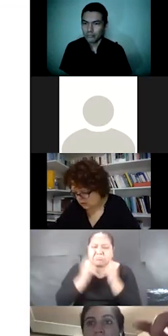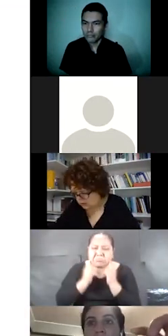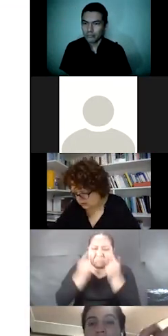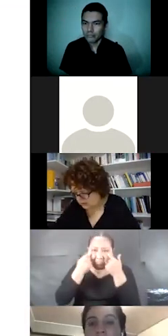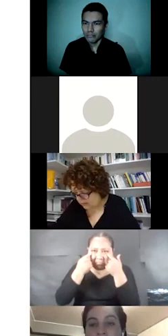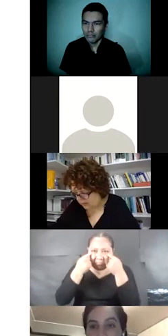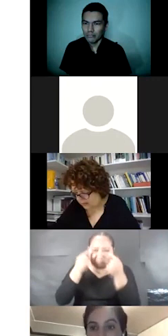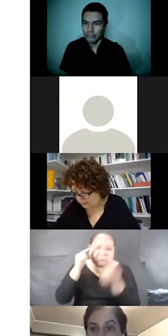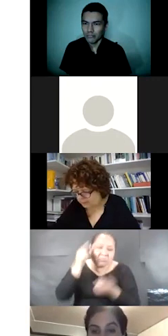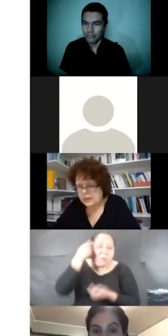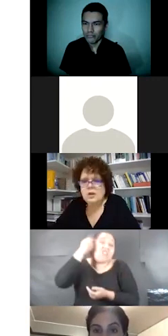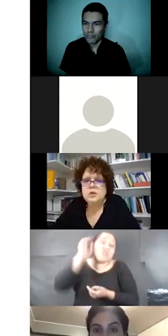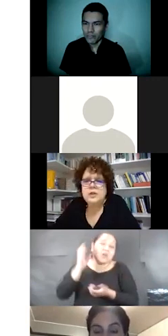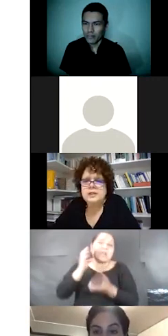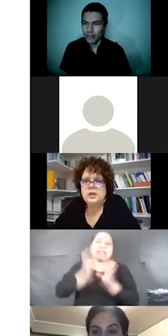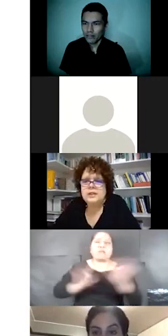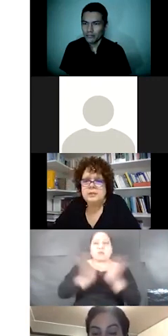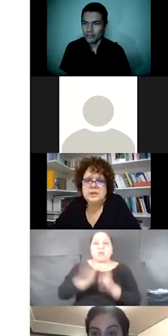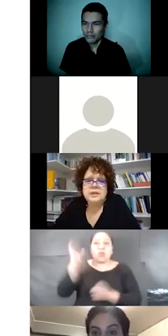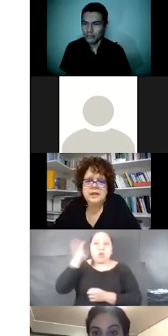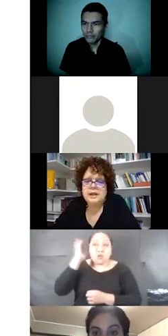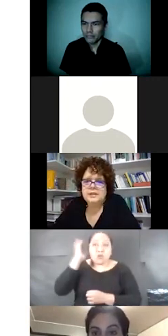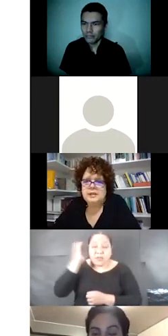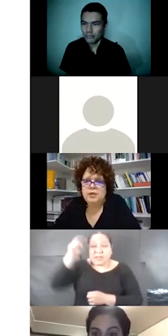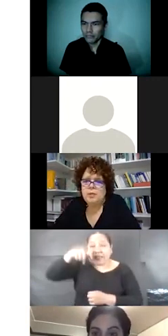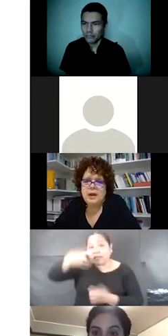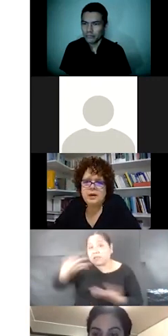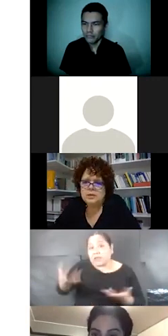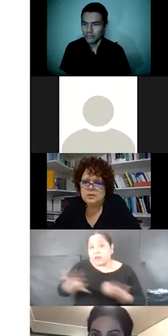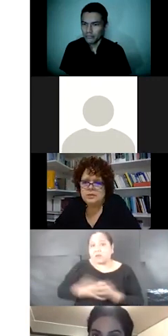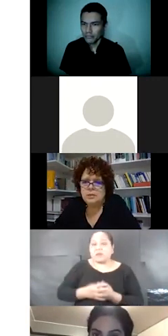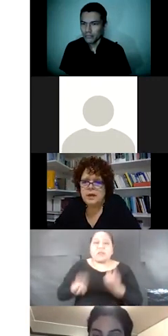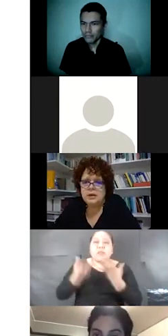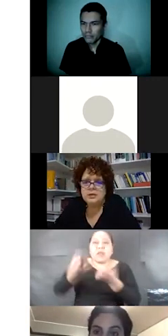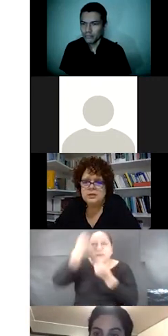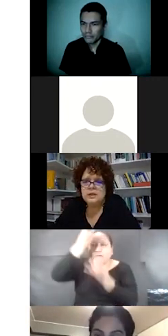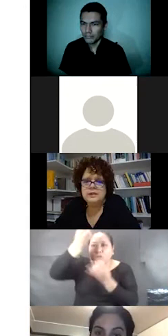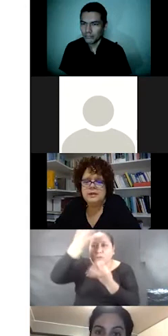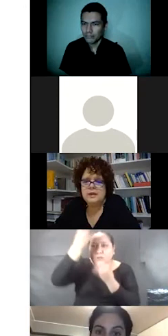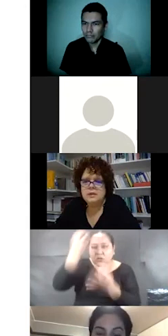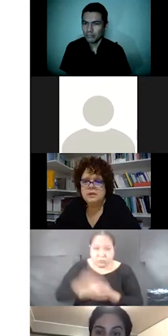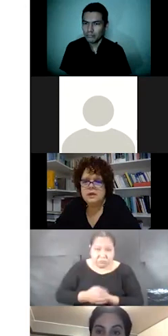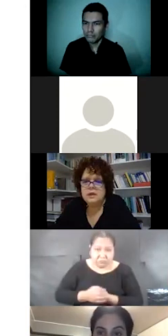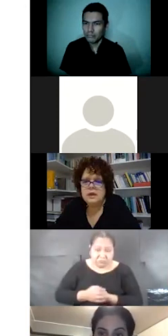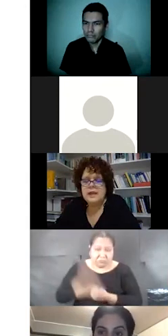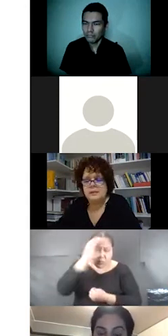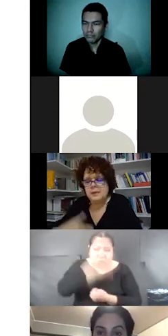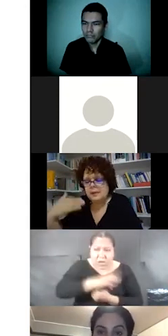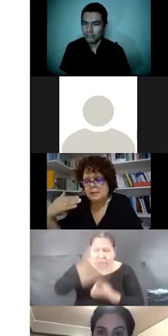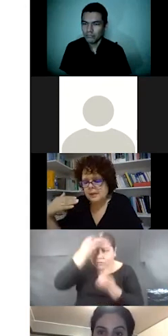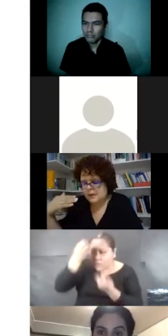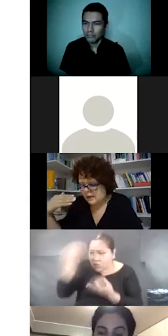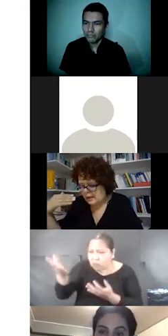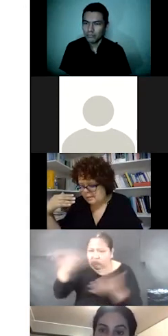los ojos, ¿no? Y los oyentes lo que tenemos que hacer es informarnos, ¿no? Informarnos y estar abierto y